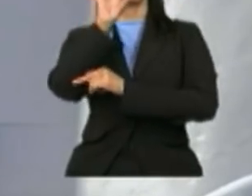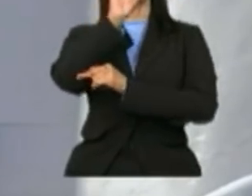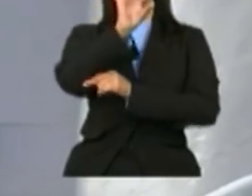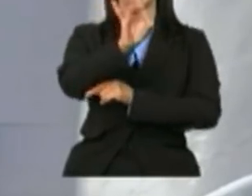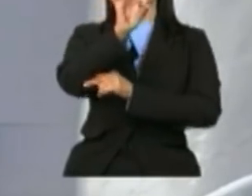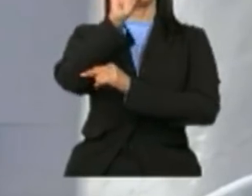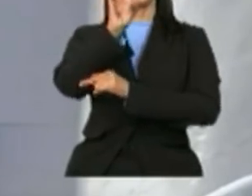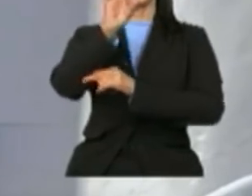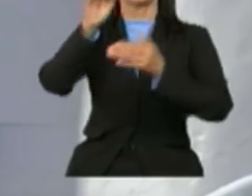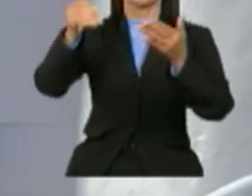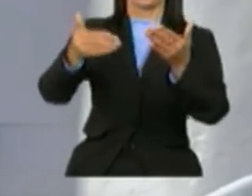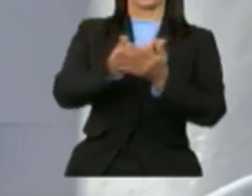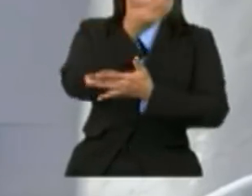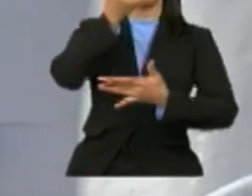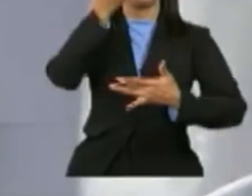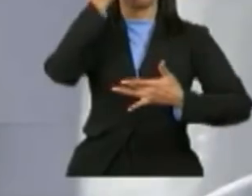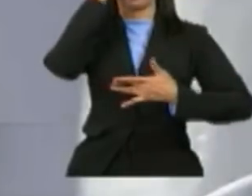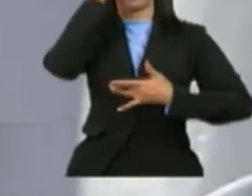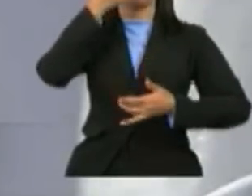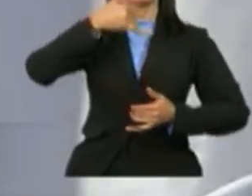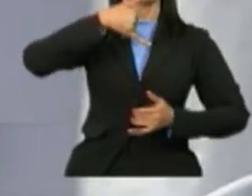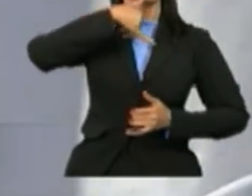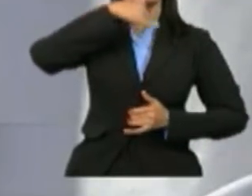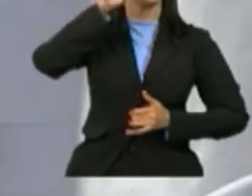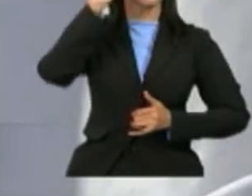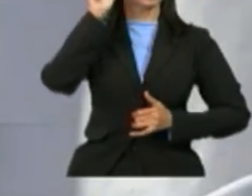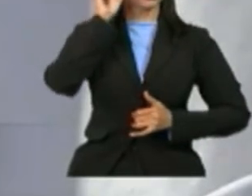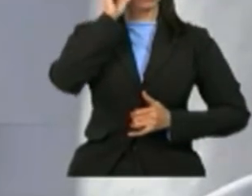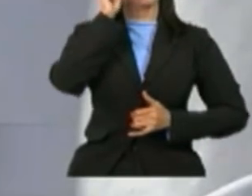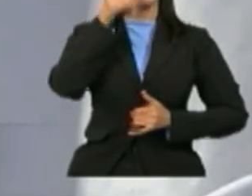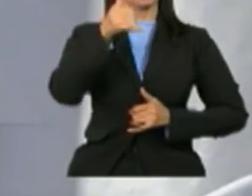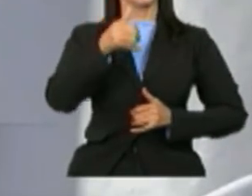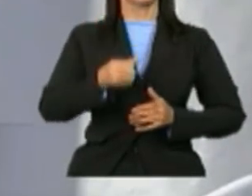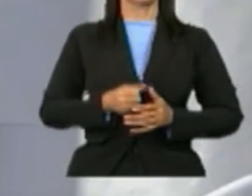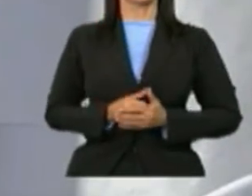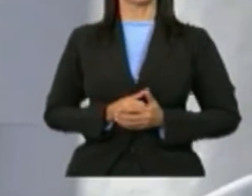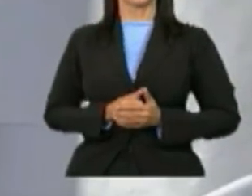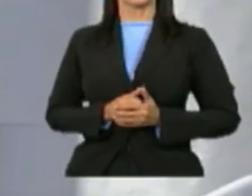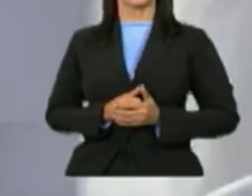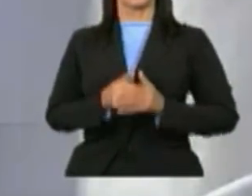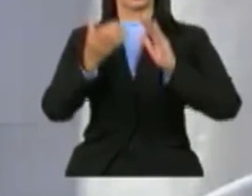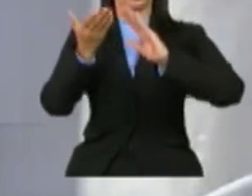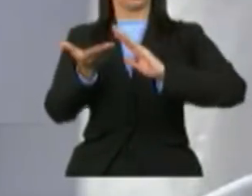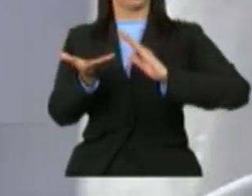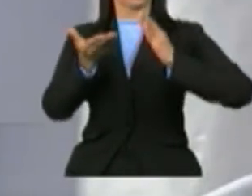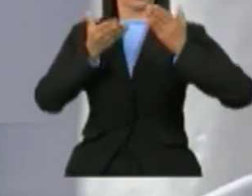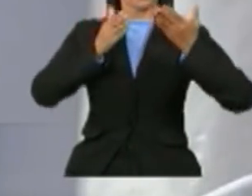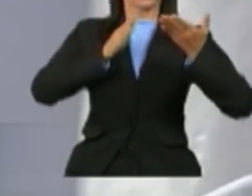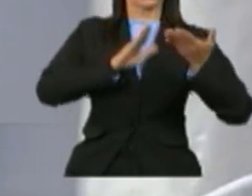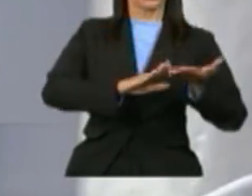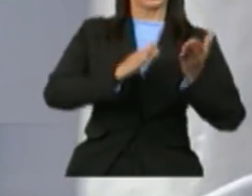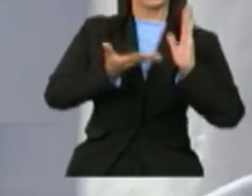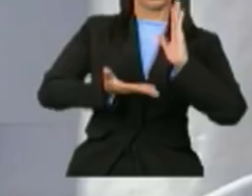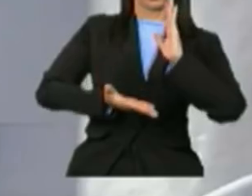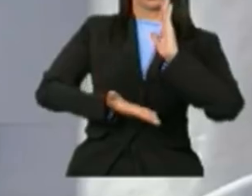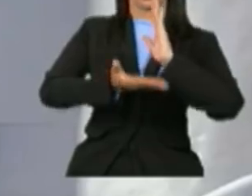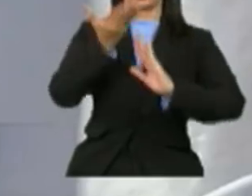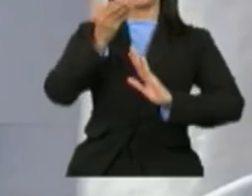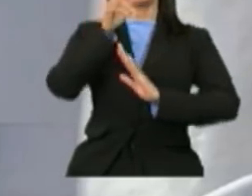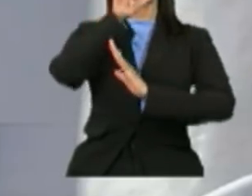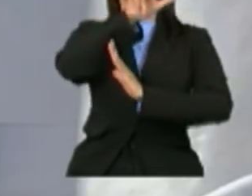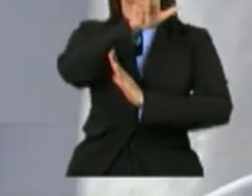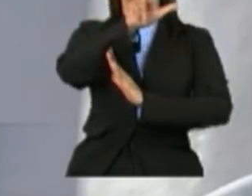37.589 casos nuevos en el día de ayer. El número de defunciones ascendió a